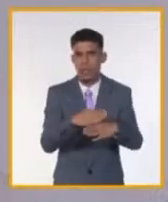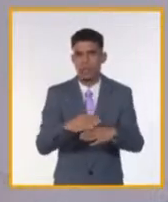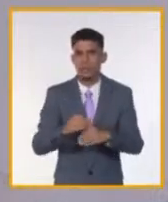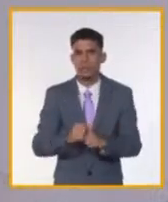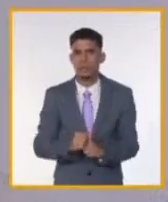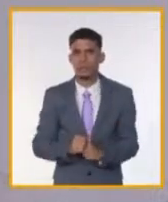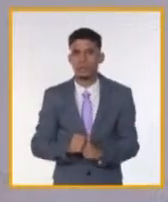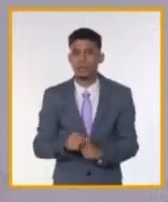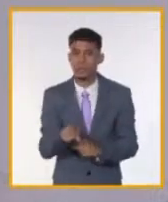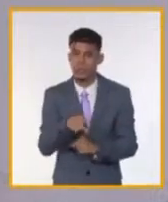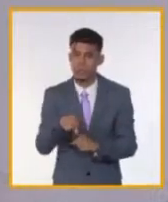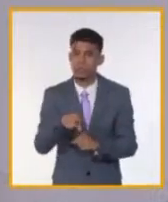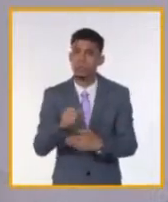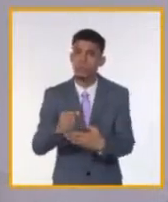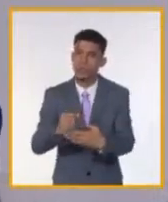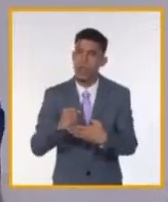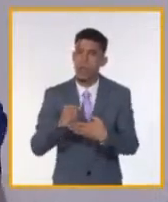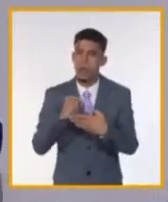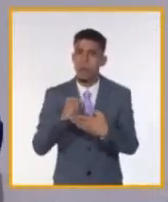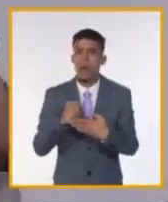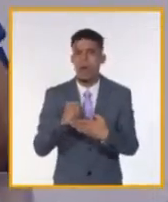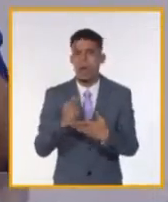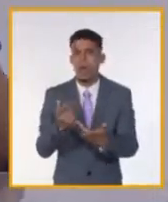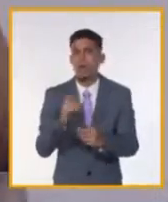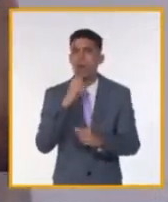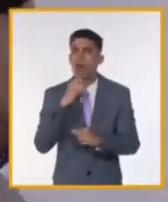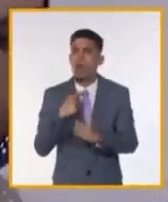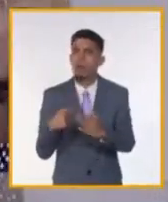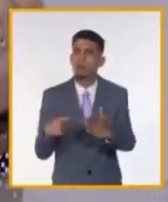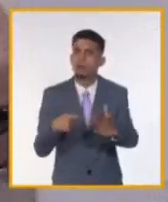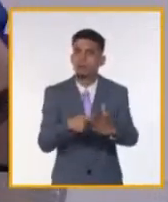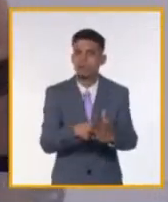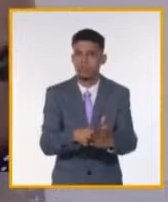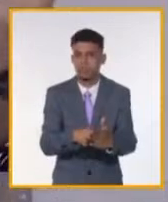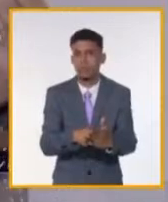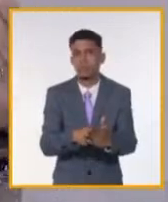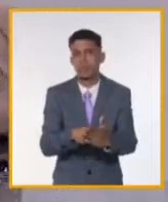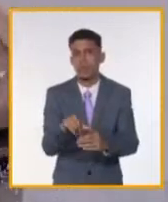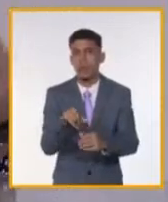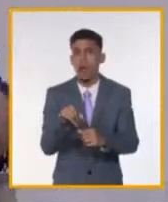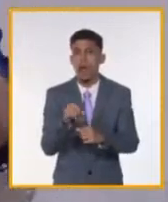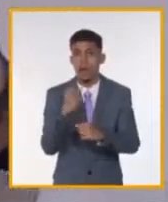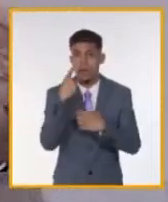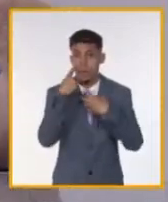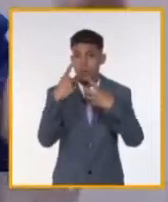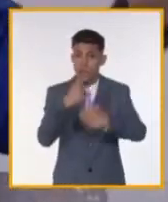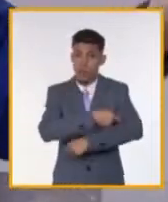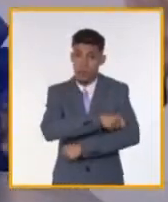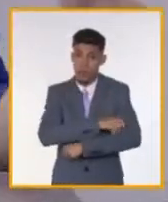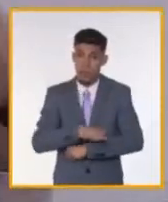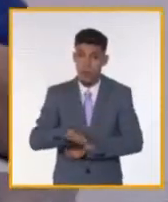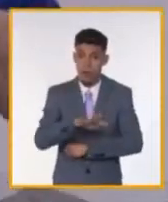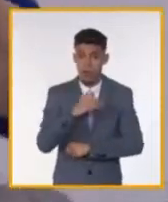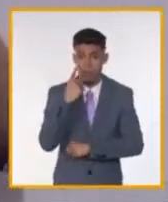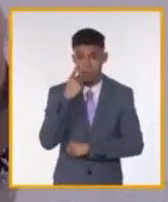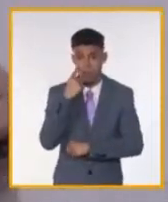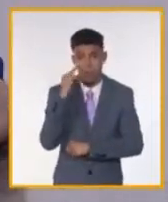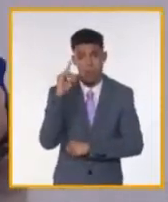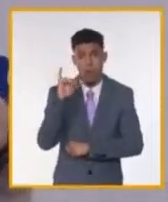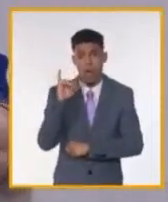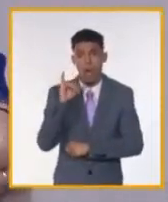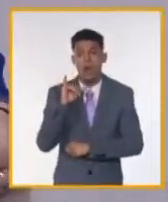cuales como una forma de financiamiento y también de dar a conocer a la población que ya usa los productos